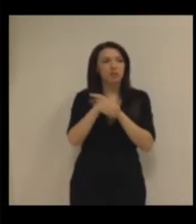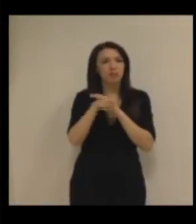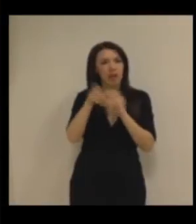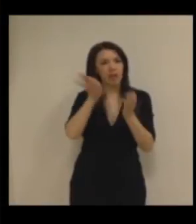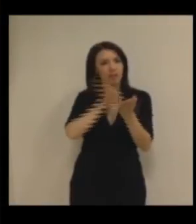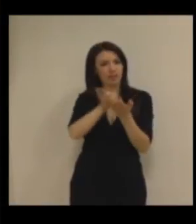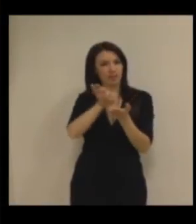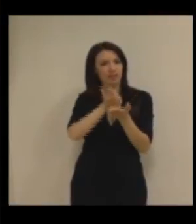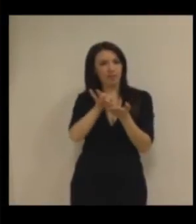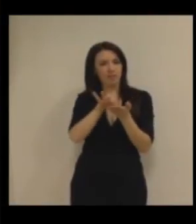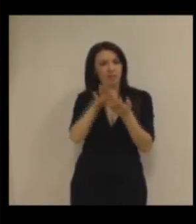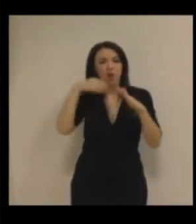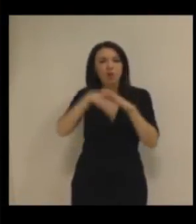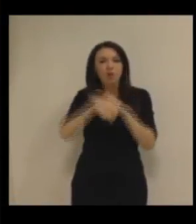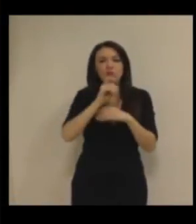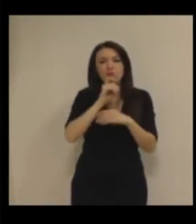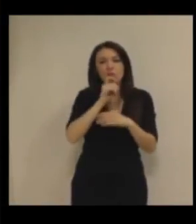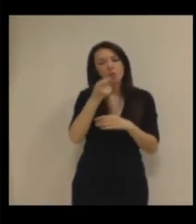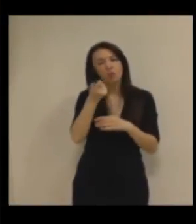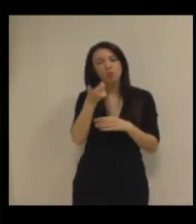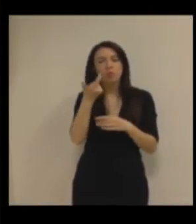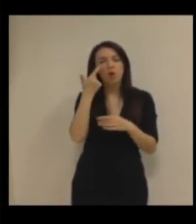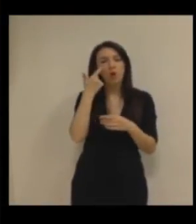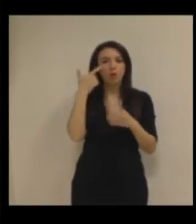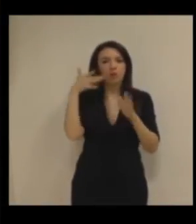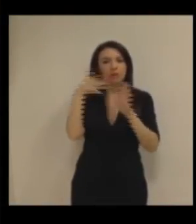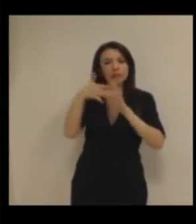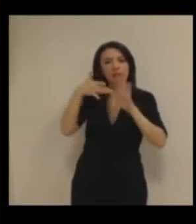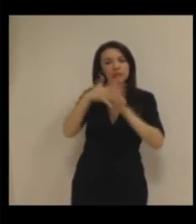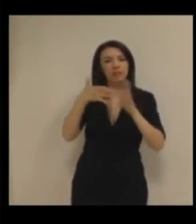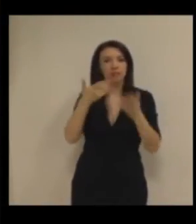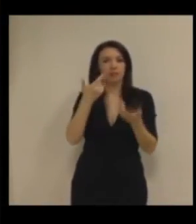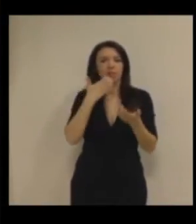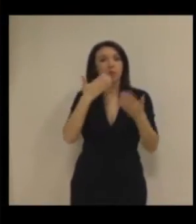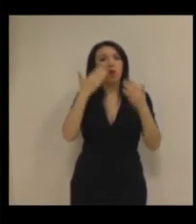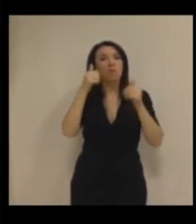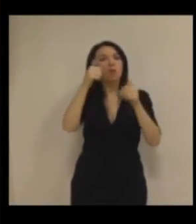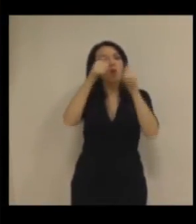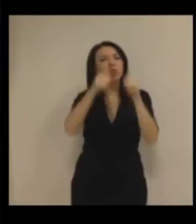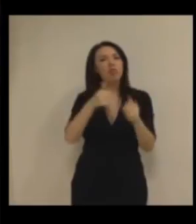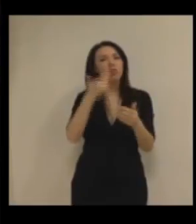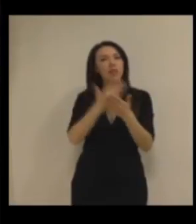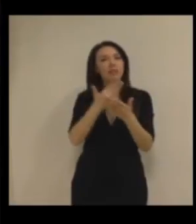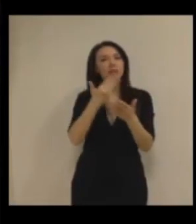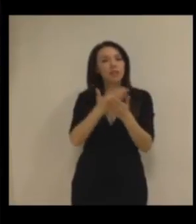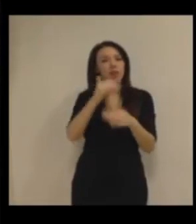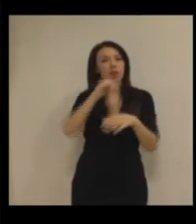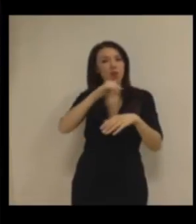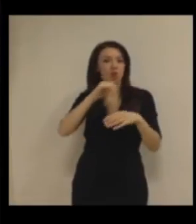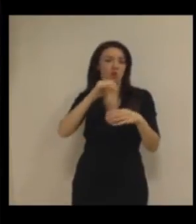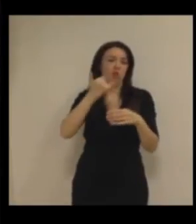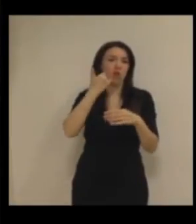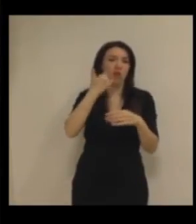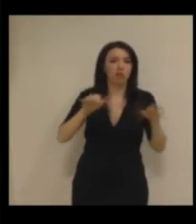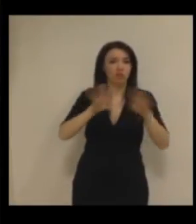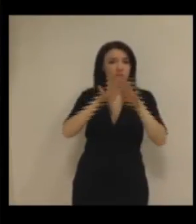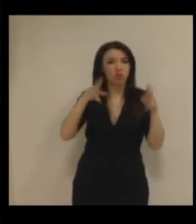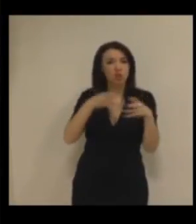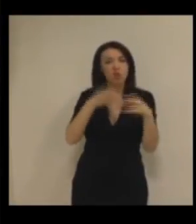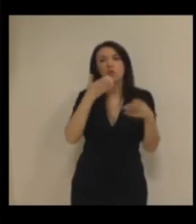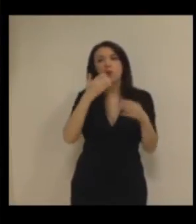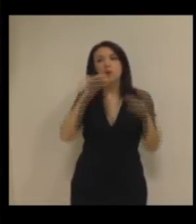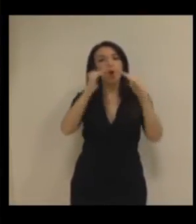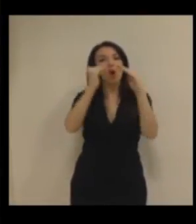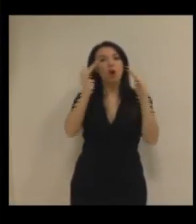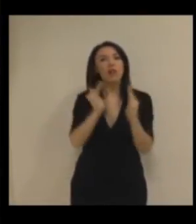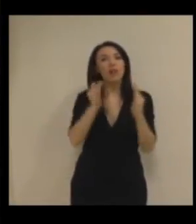estos servicios. Entonces explicamos ahí un poco lo que puede ser el certificado electrónico por software de la Casa de la Moneda